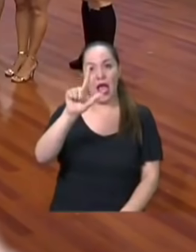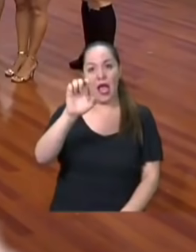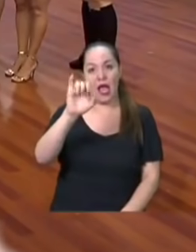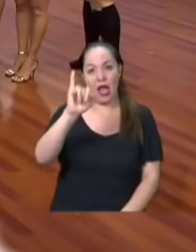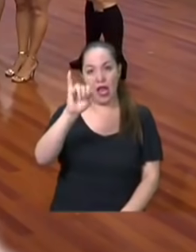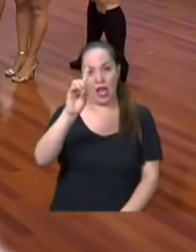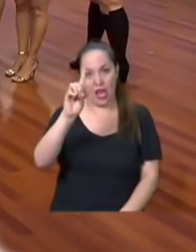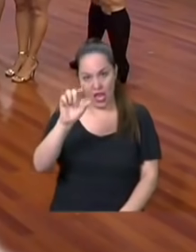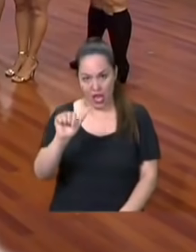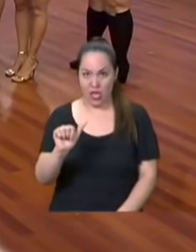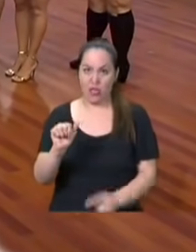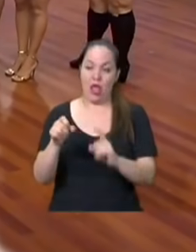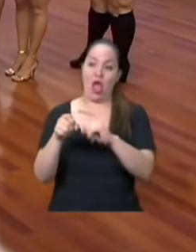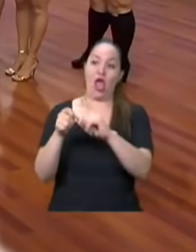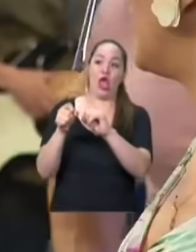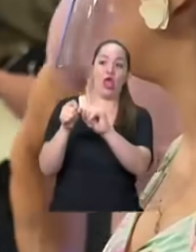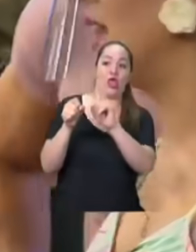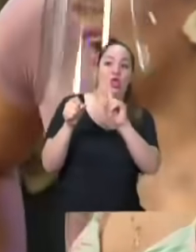se integró.